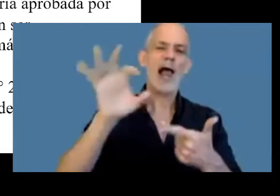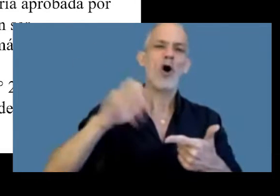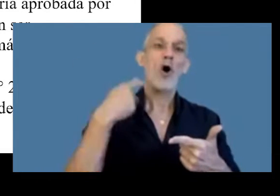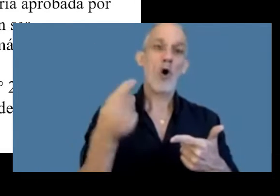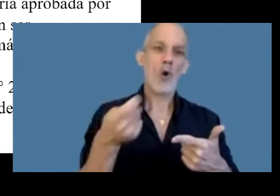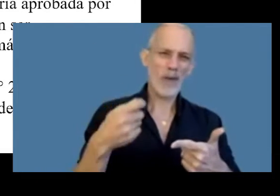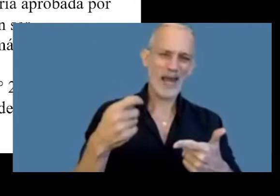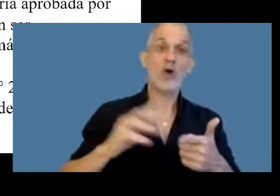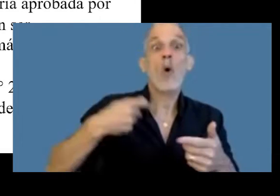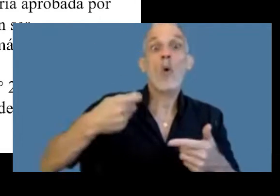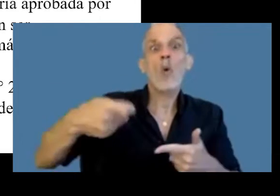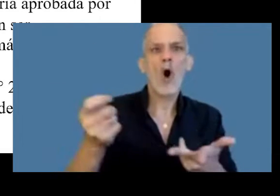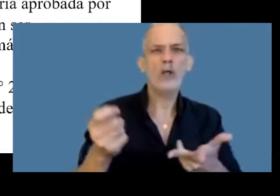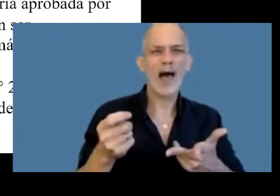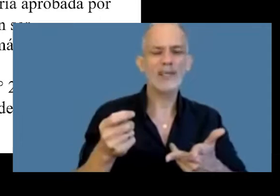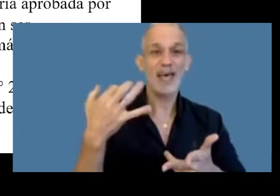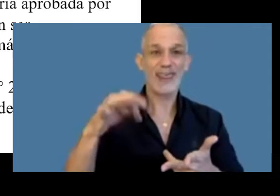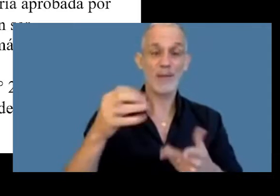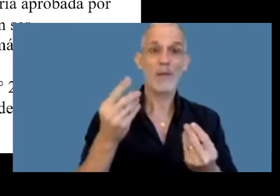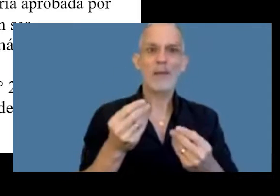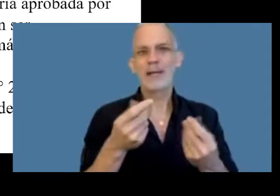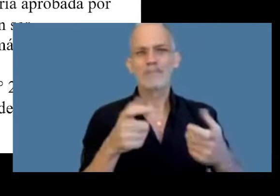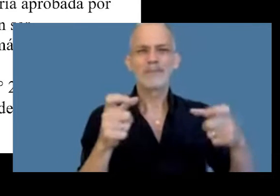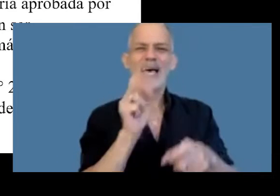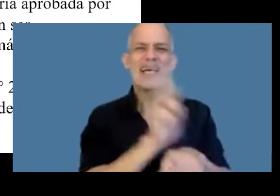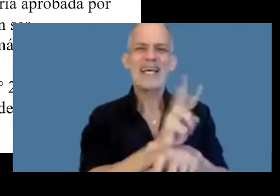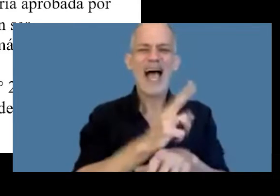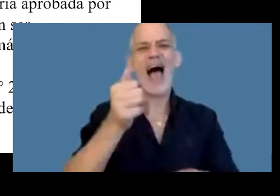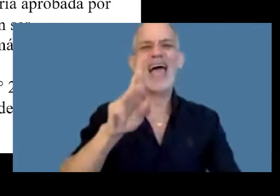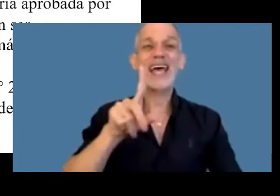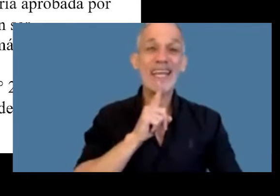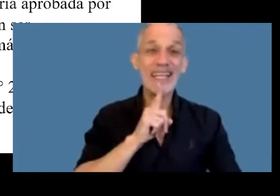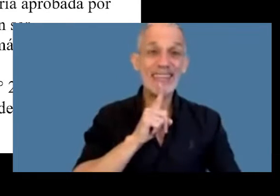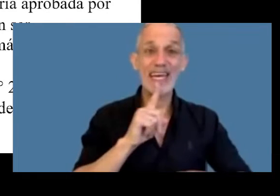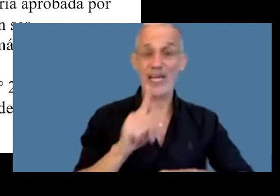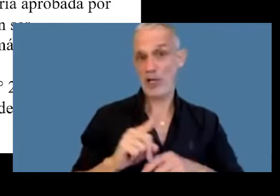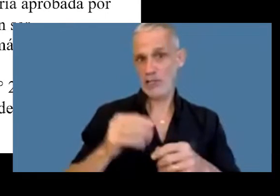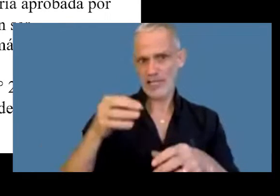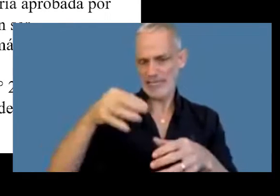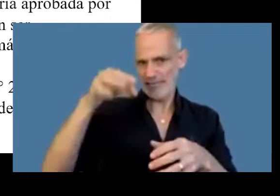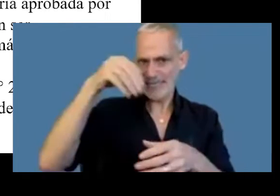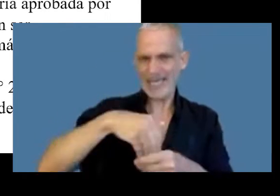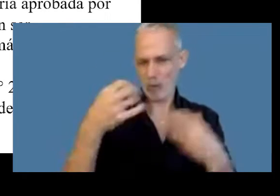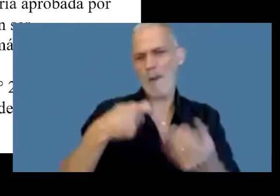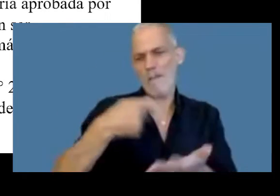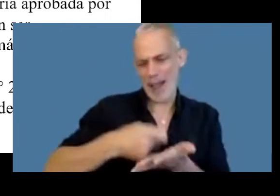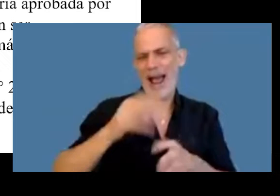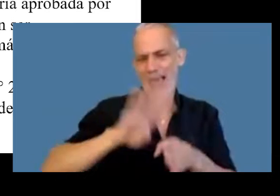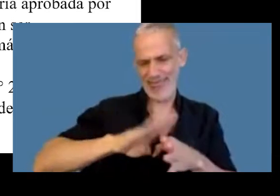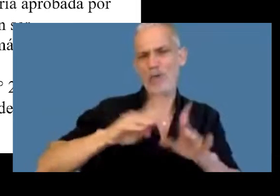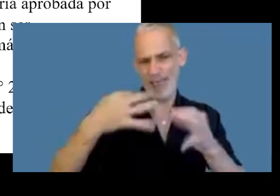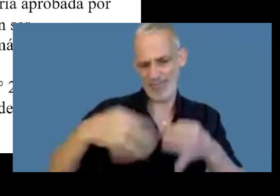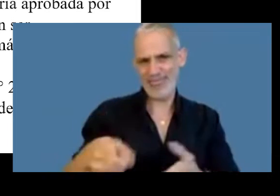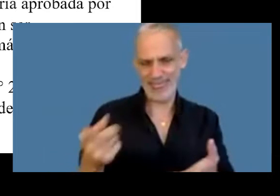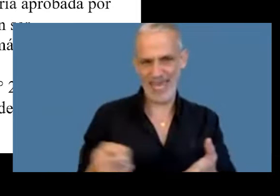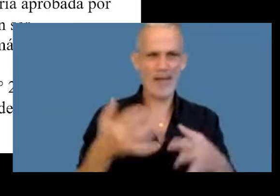cuotas destinadas a aseguradoras de riesgos de trabajo y las retenciones o percepciones que se hubieran